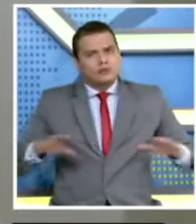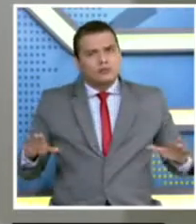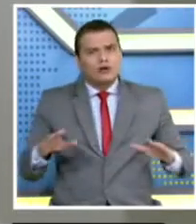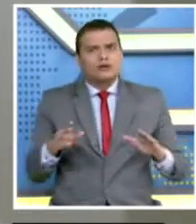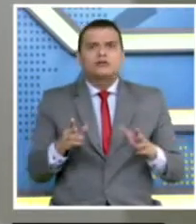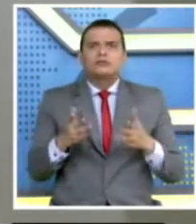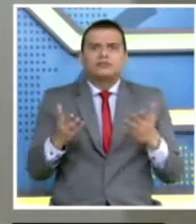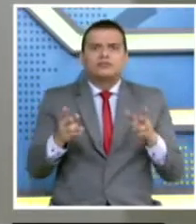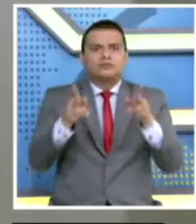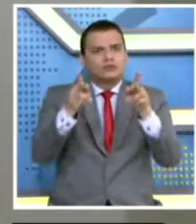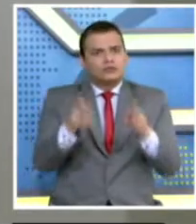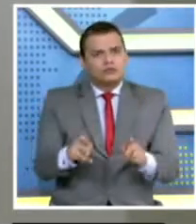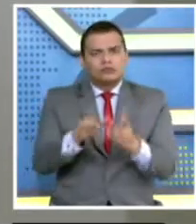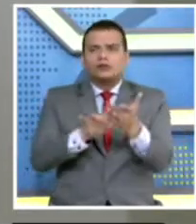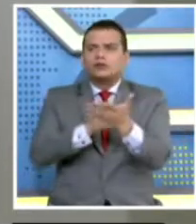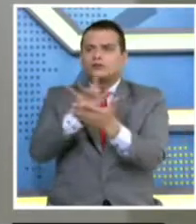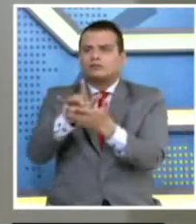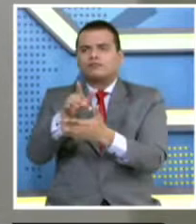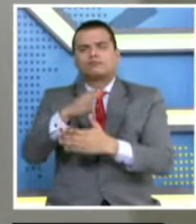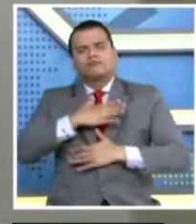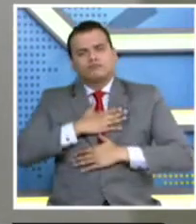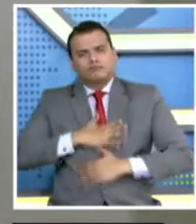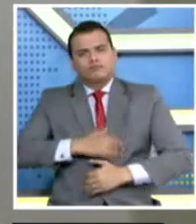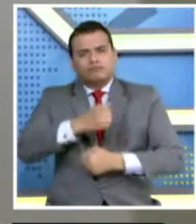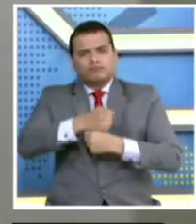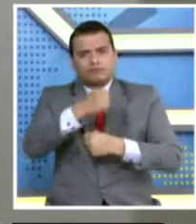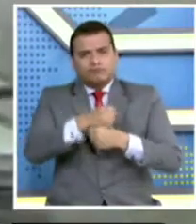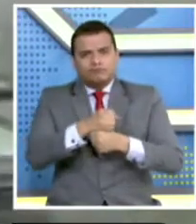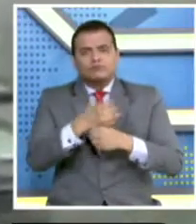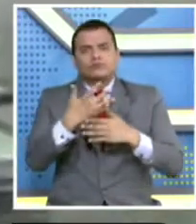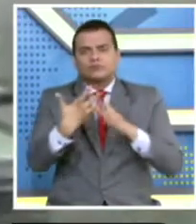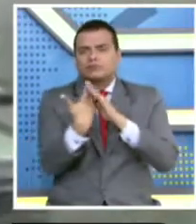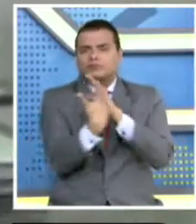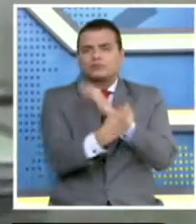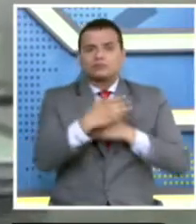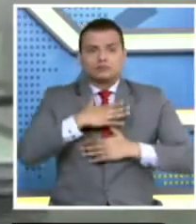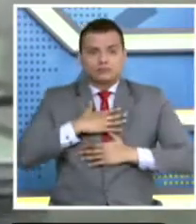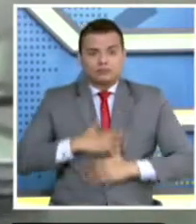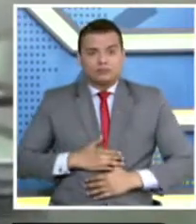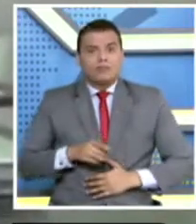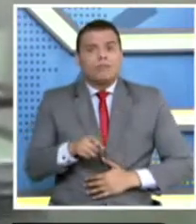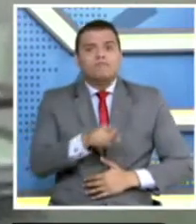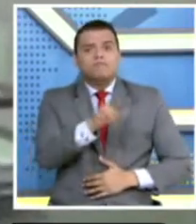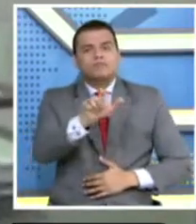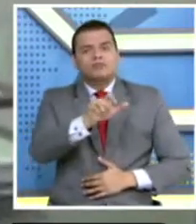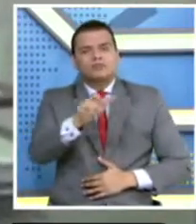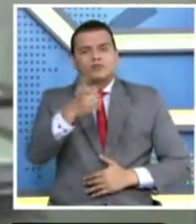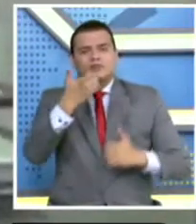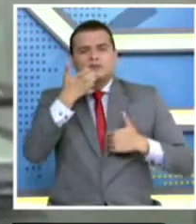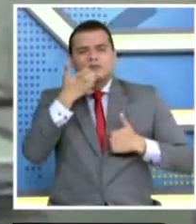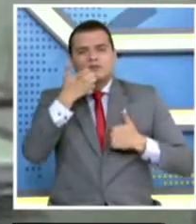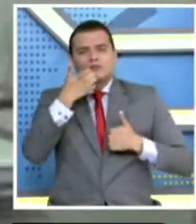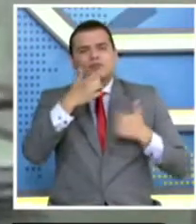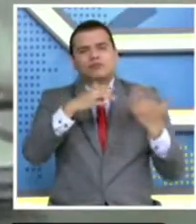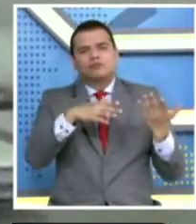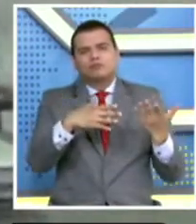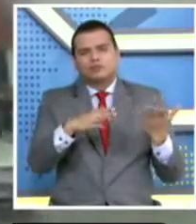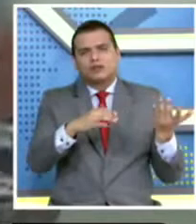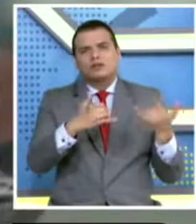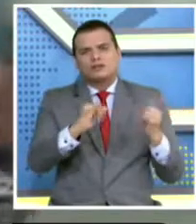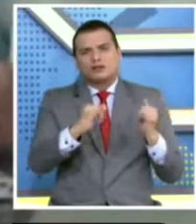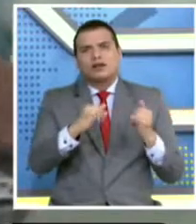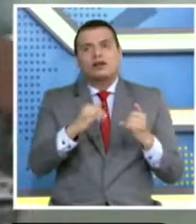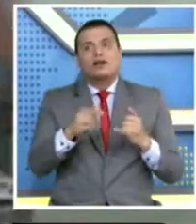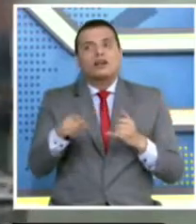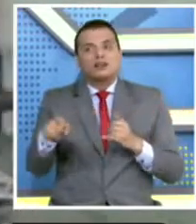llegue a sus turnos tranquilos, se vayan tranquilos a sus casas. Historias de familiares de pacientes que aseguran que a su ser querido le